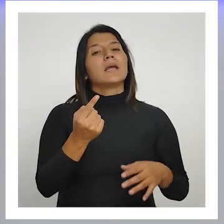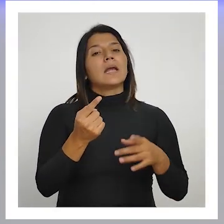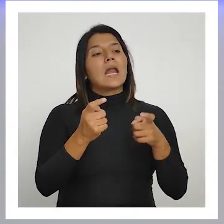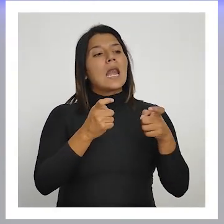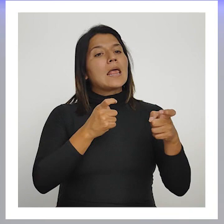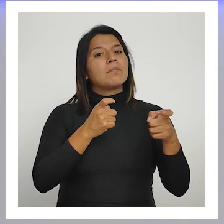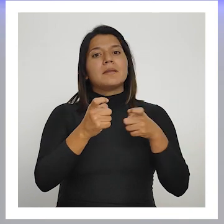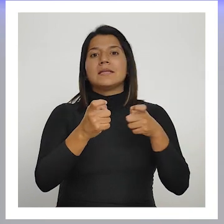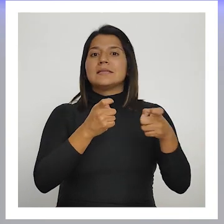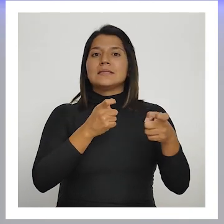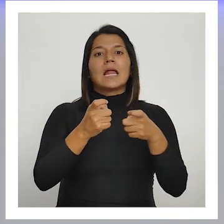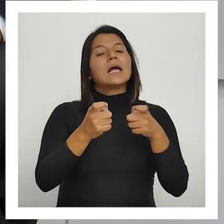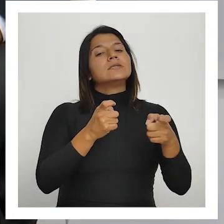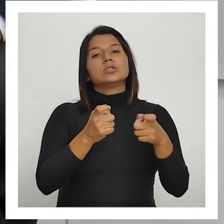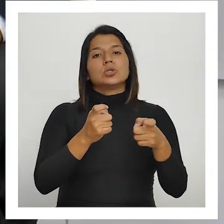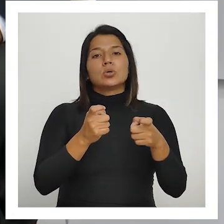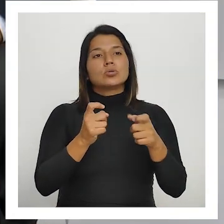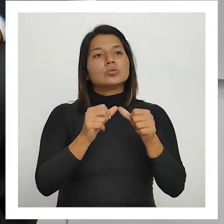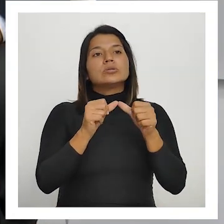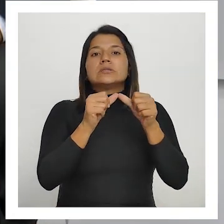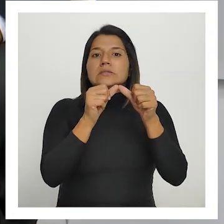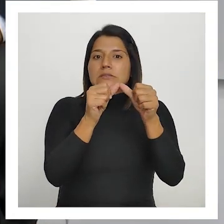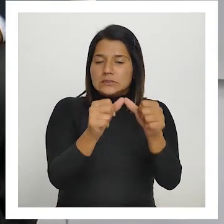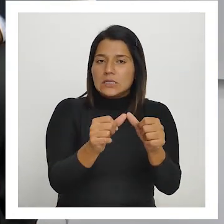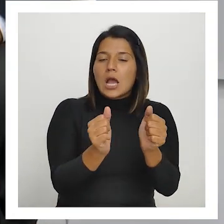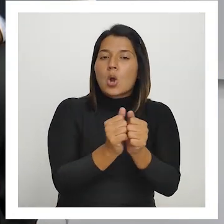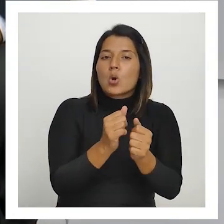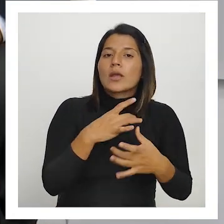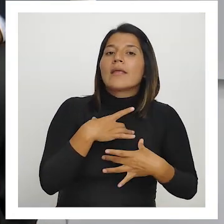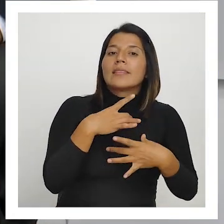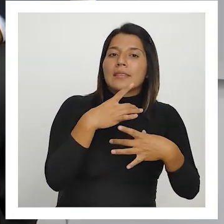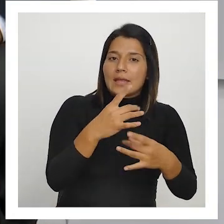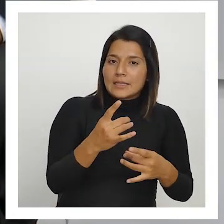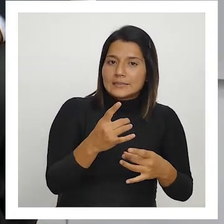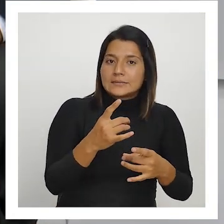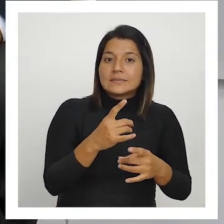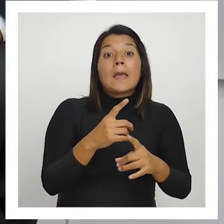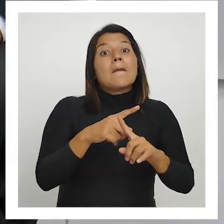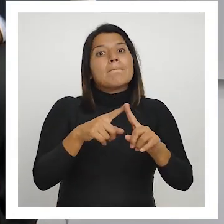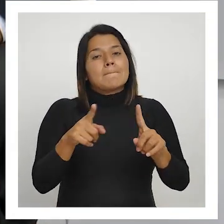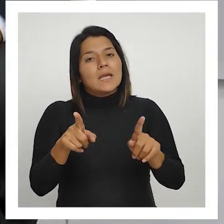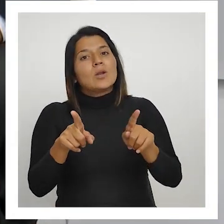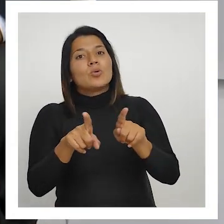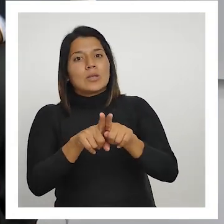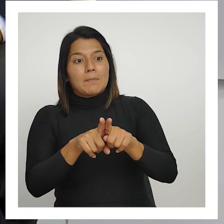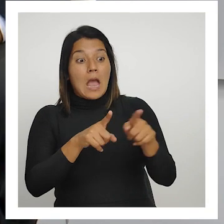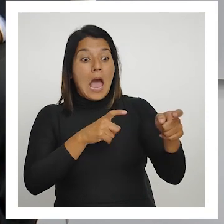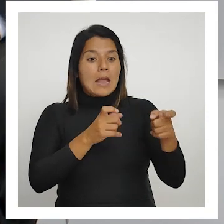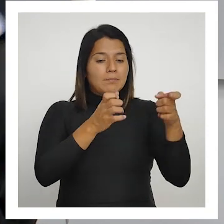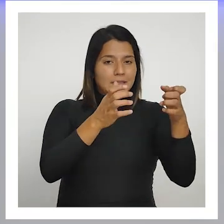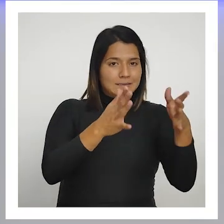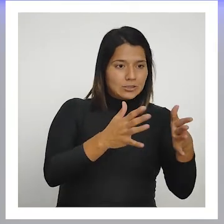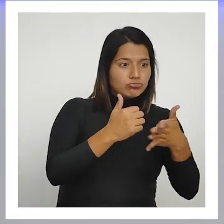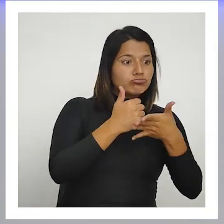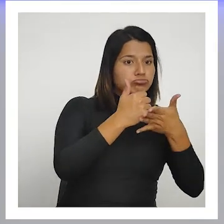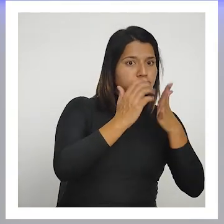las cosas sucedan, pues también cuidando los que nos ayudan a que las cosas sucedan, que son nuestros